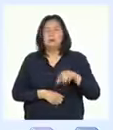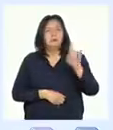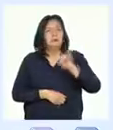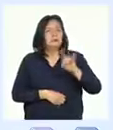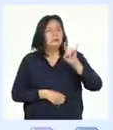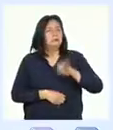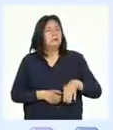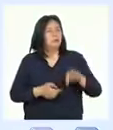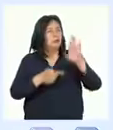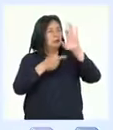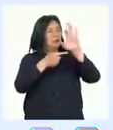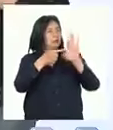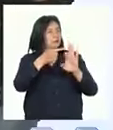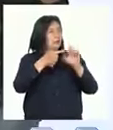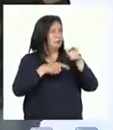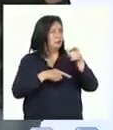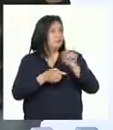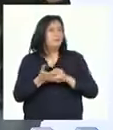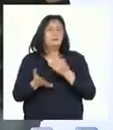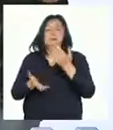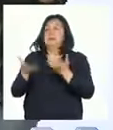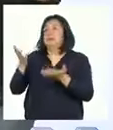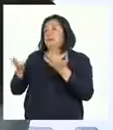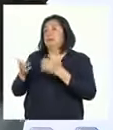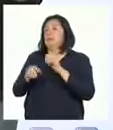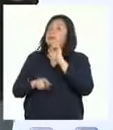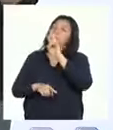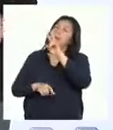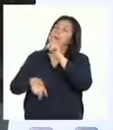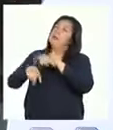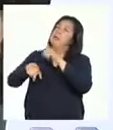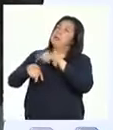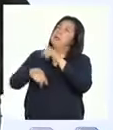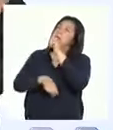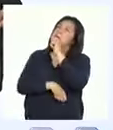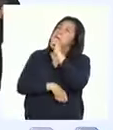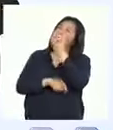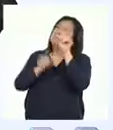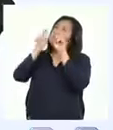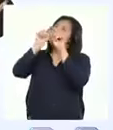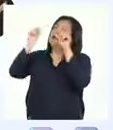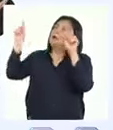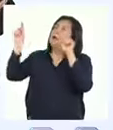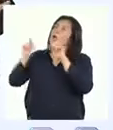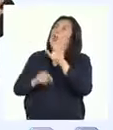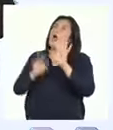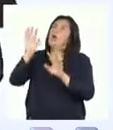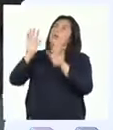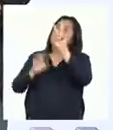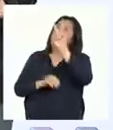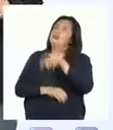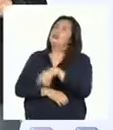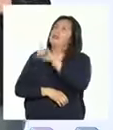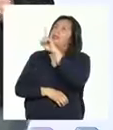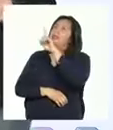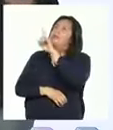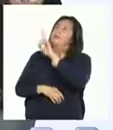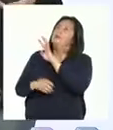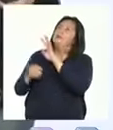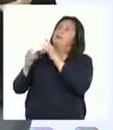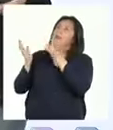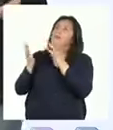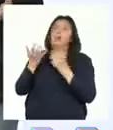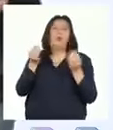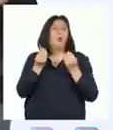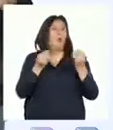hayan utilizado fracciones? Quizás cuando vemos la hora y decimos son las 12:15. O cuando queremos saber